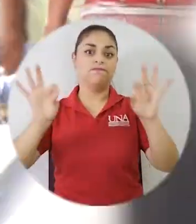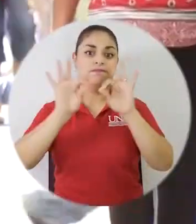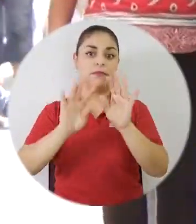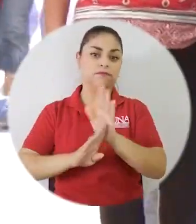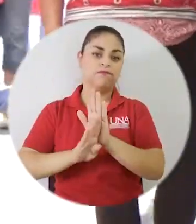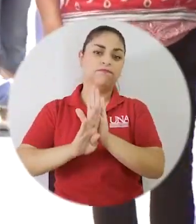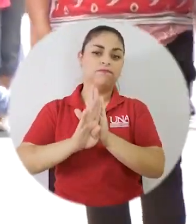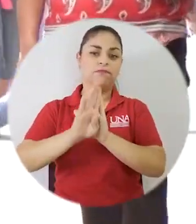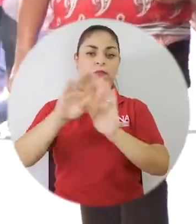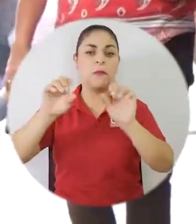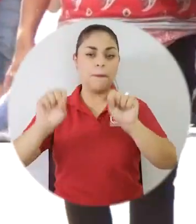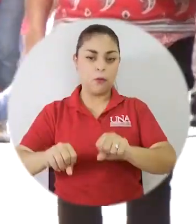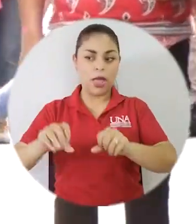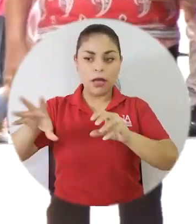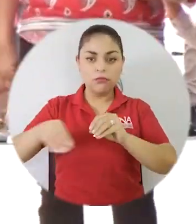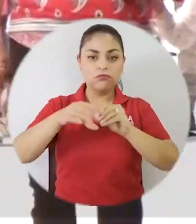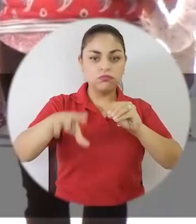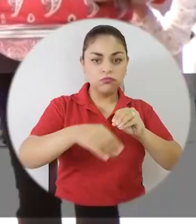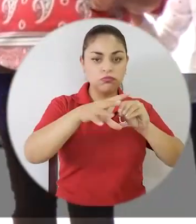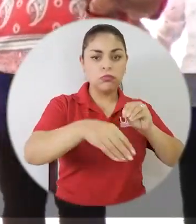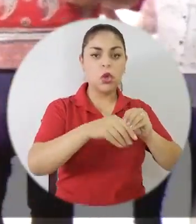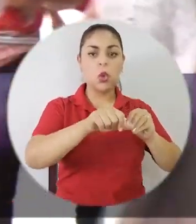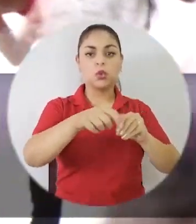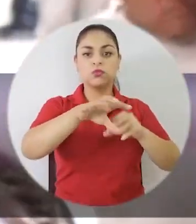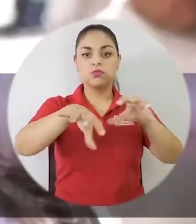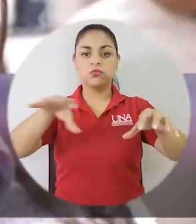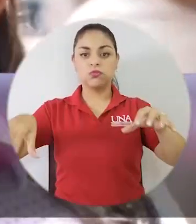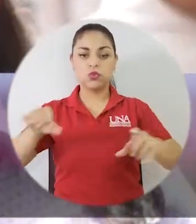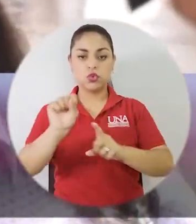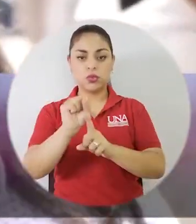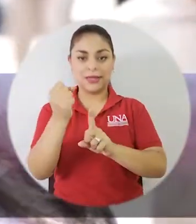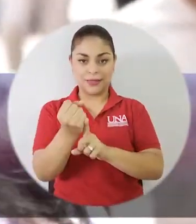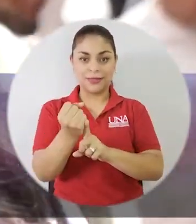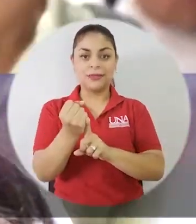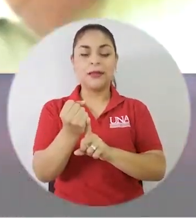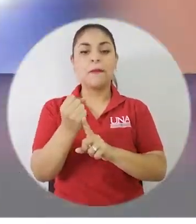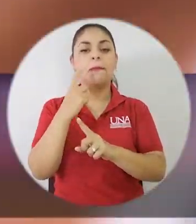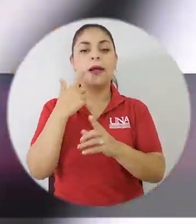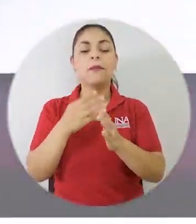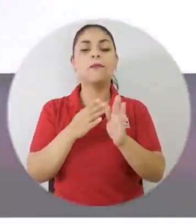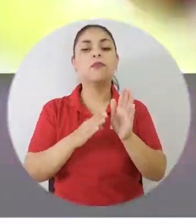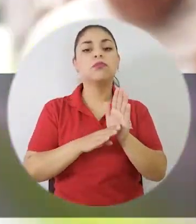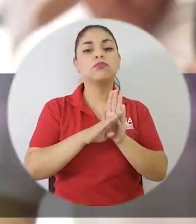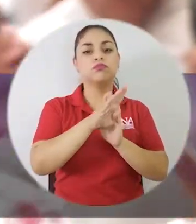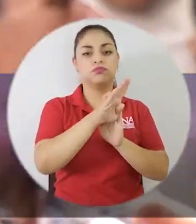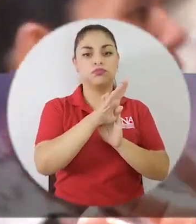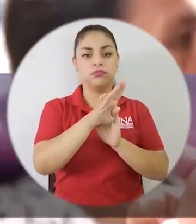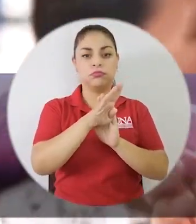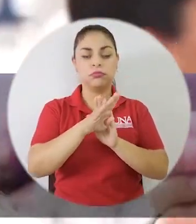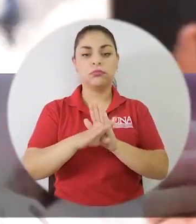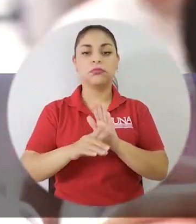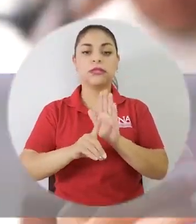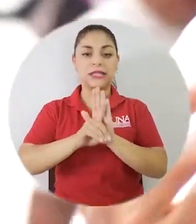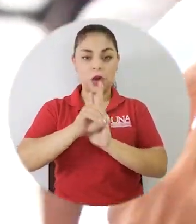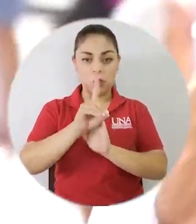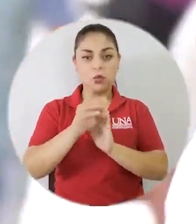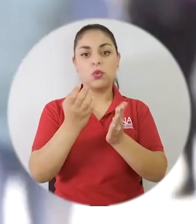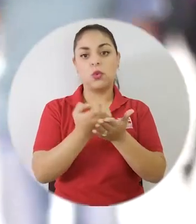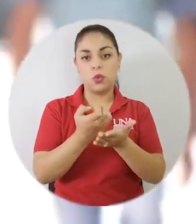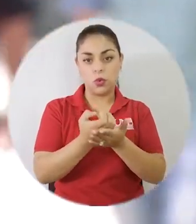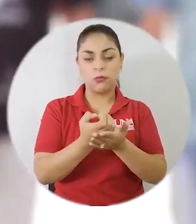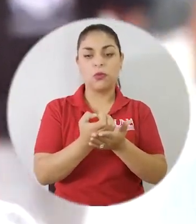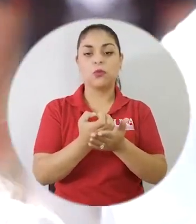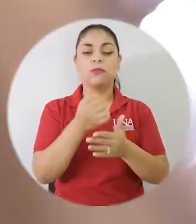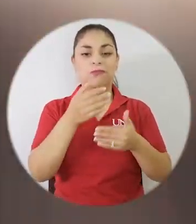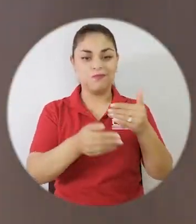además incorporar a más sectores de la sociedad al proceso de desarrollo económico y social. También hay que